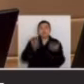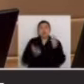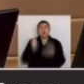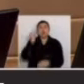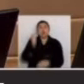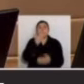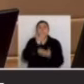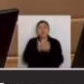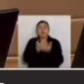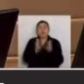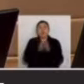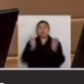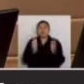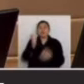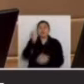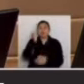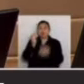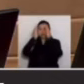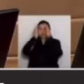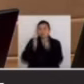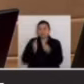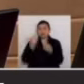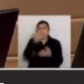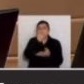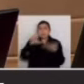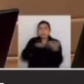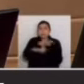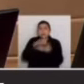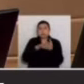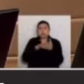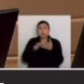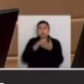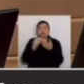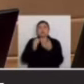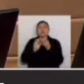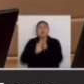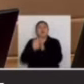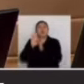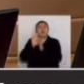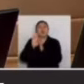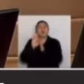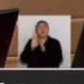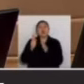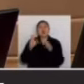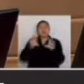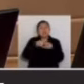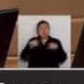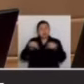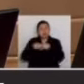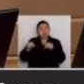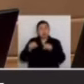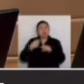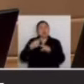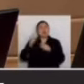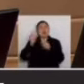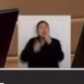poder concentrado, la corrupción campea y las estrategias para atrapar la corrupción se ponen de acuerdo. Así que yo voy a votar a favor de este proyecto, presidente.